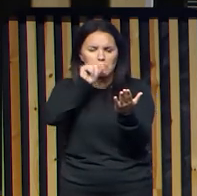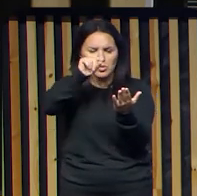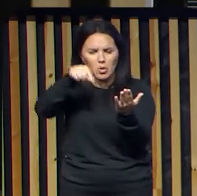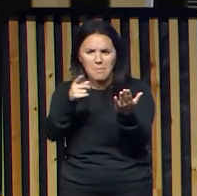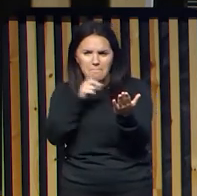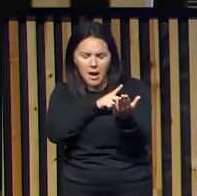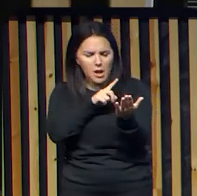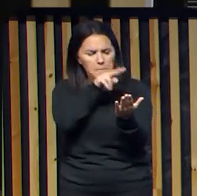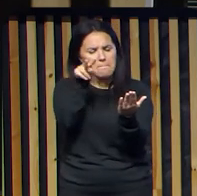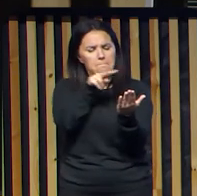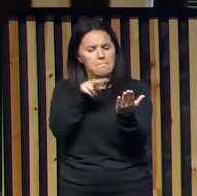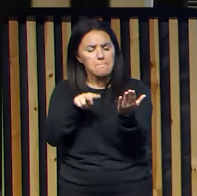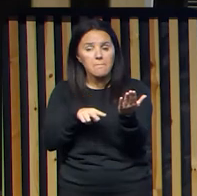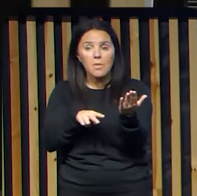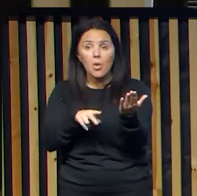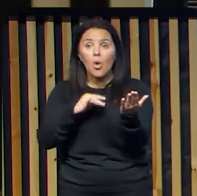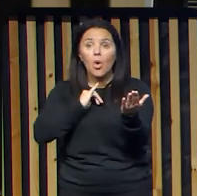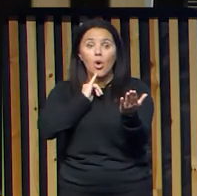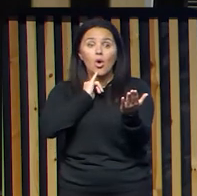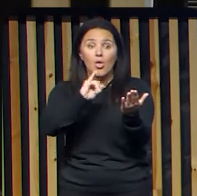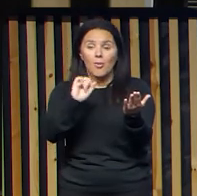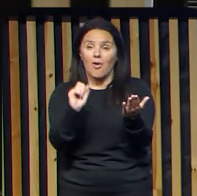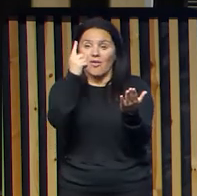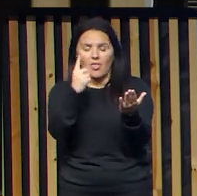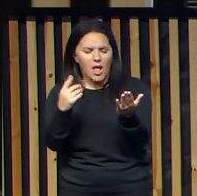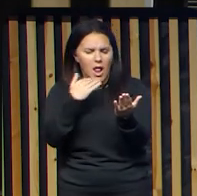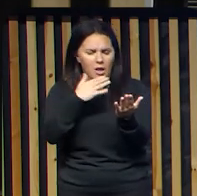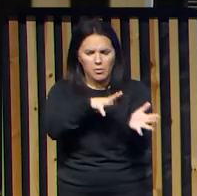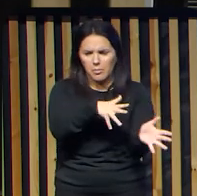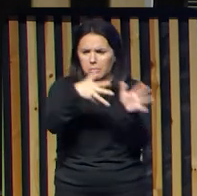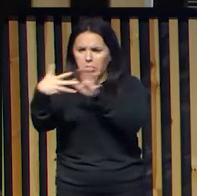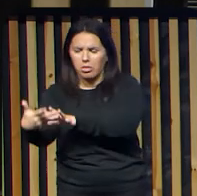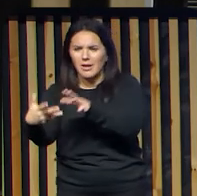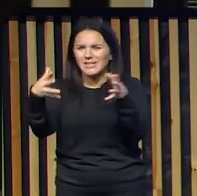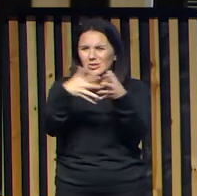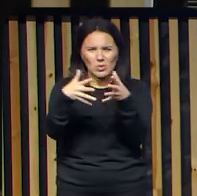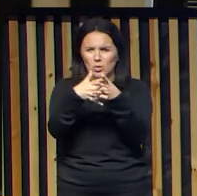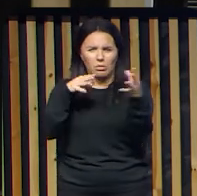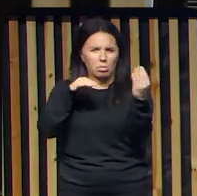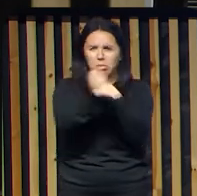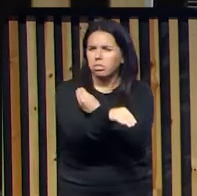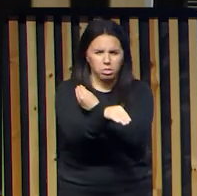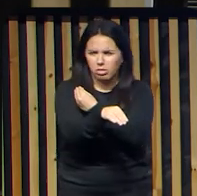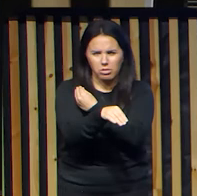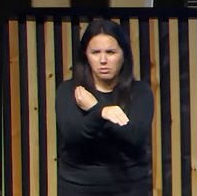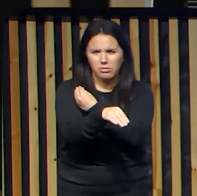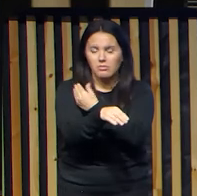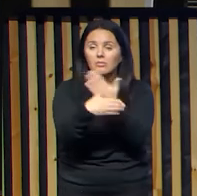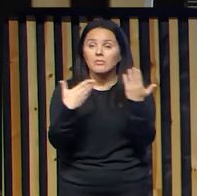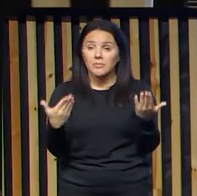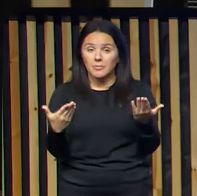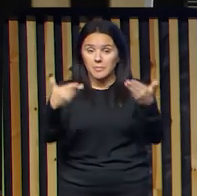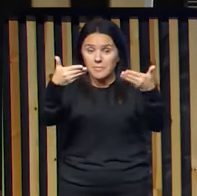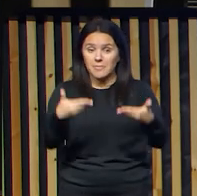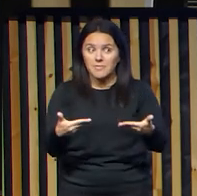estructura que en realidad no es patrimonial y que y que por lo tanto es algún tipo de barbarismo no pero esa persona